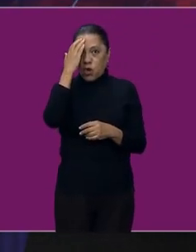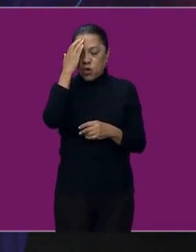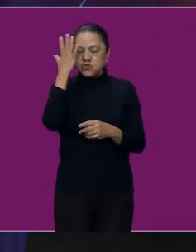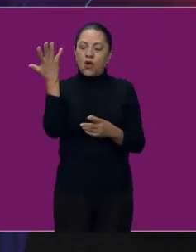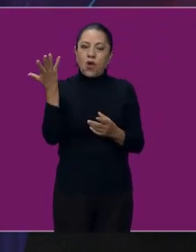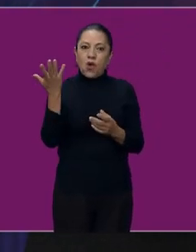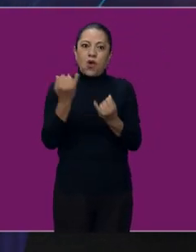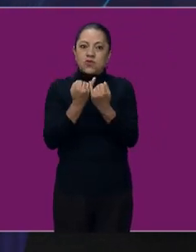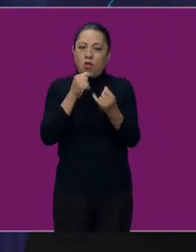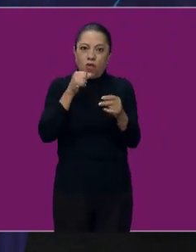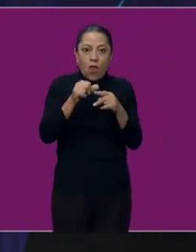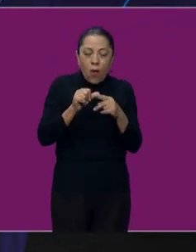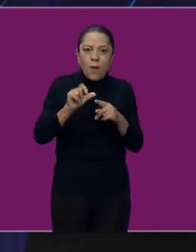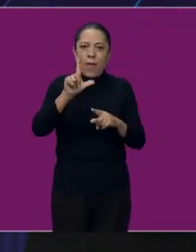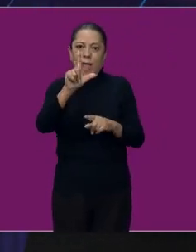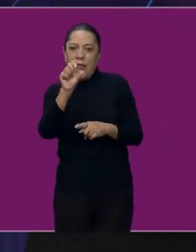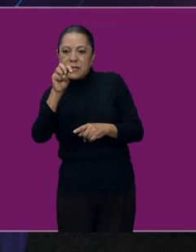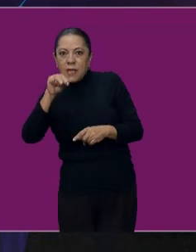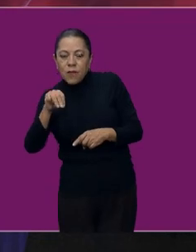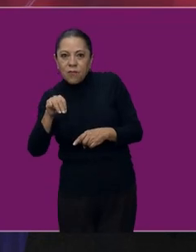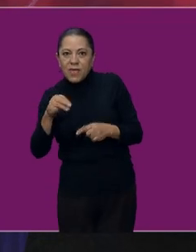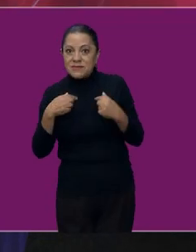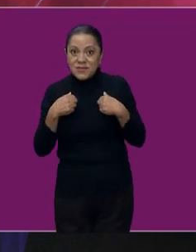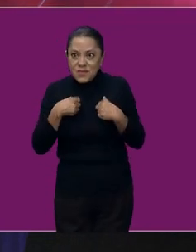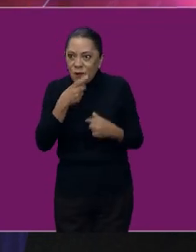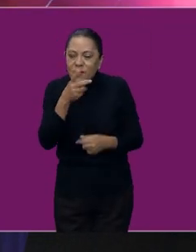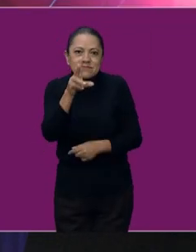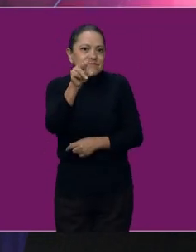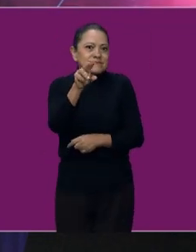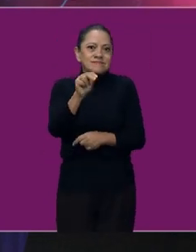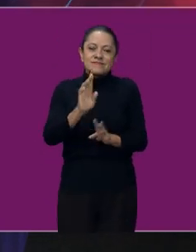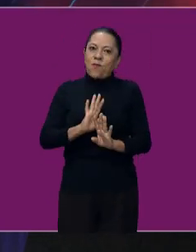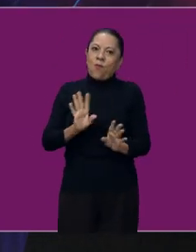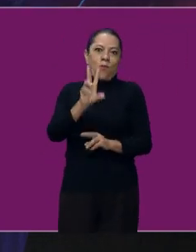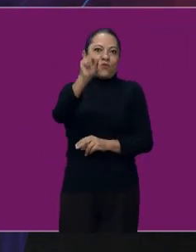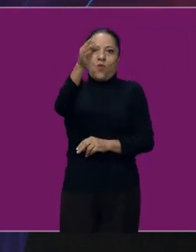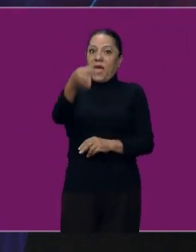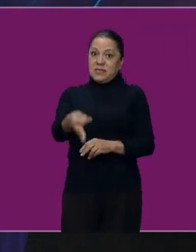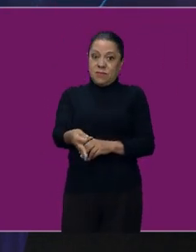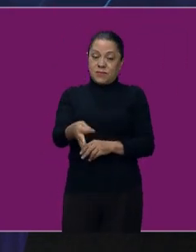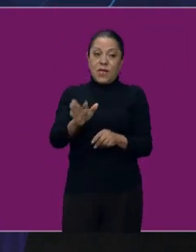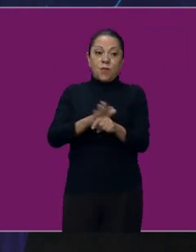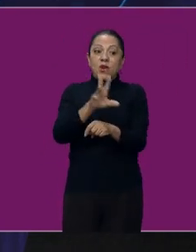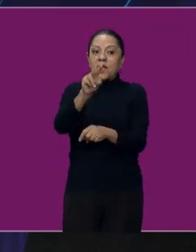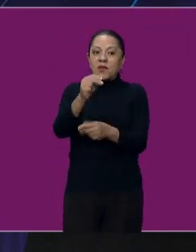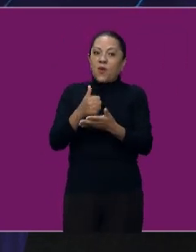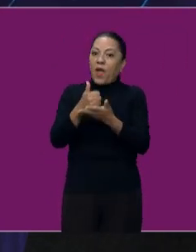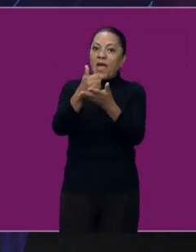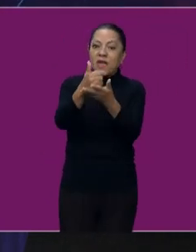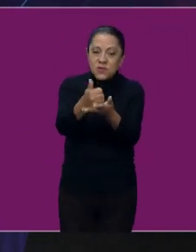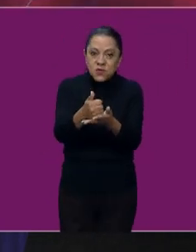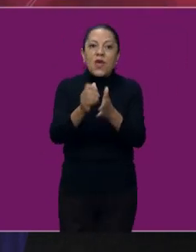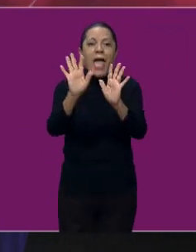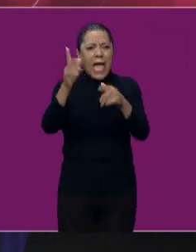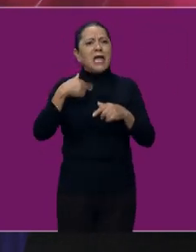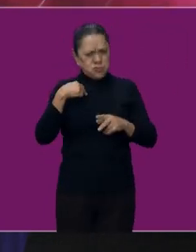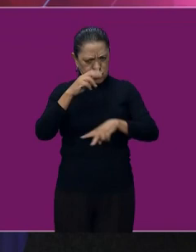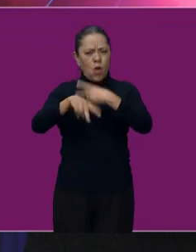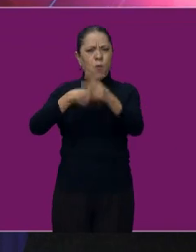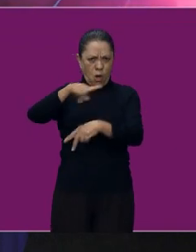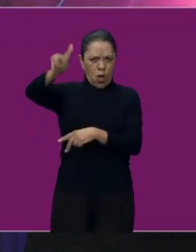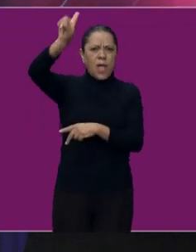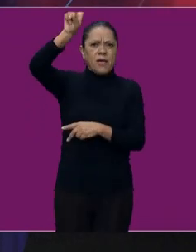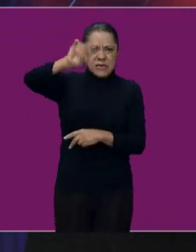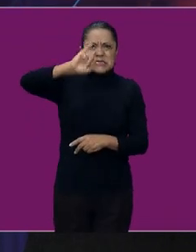manejó bien la lengua de señas decir no o sea porque en vez de ayudar es de que digas no si yo voy porque